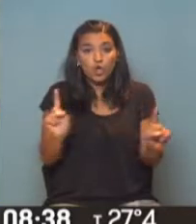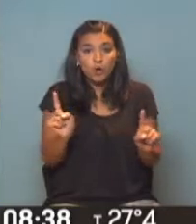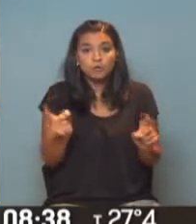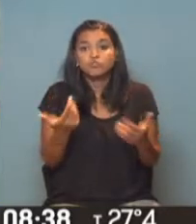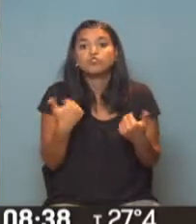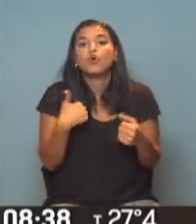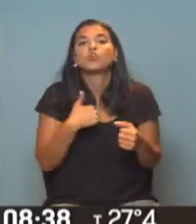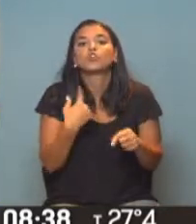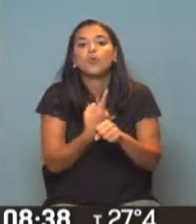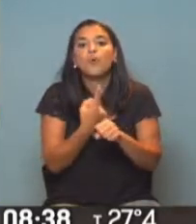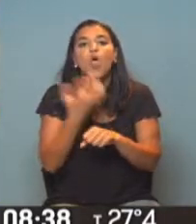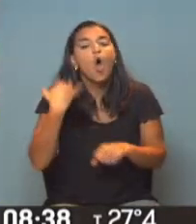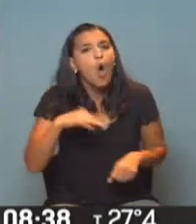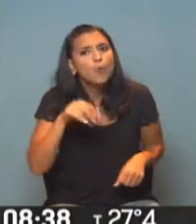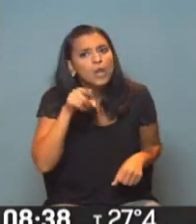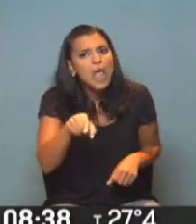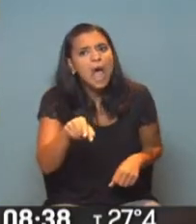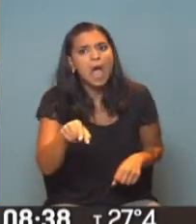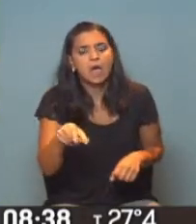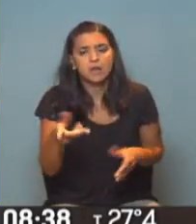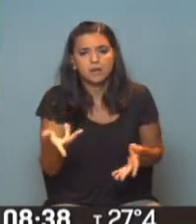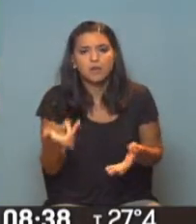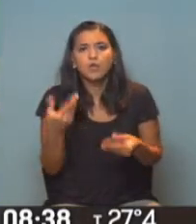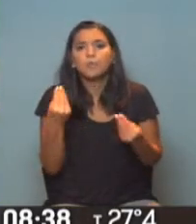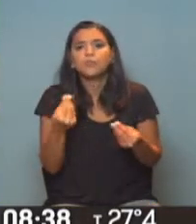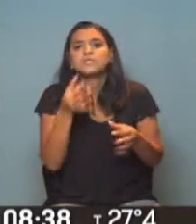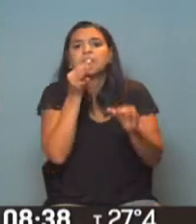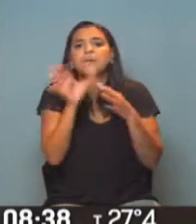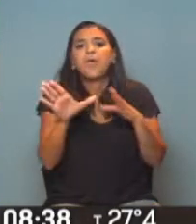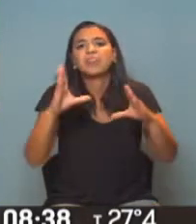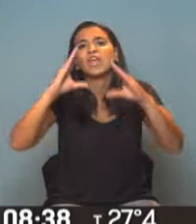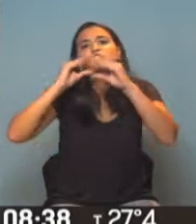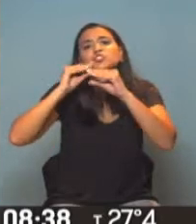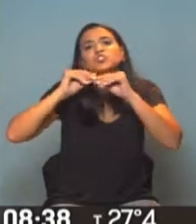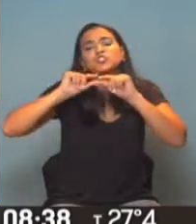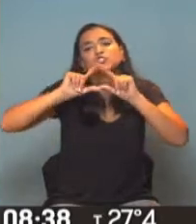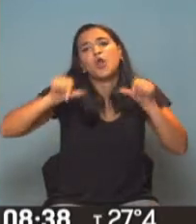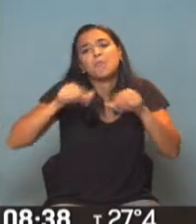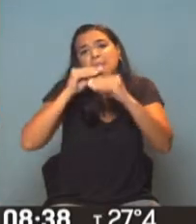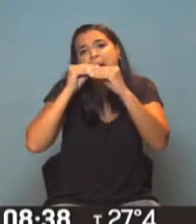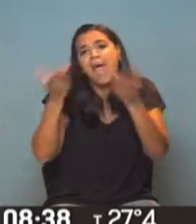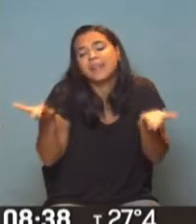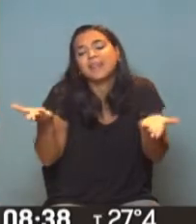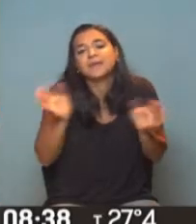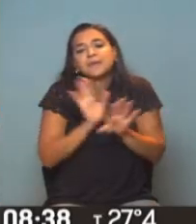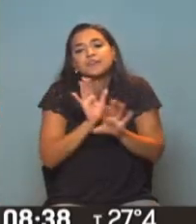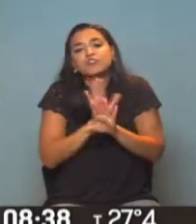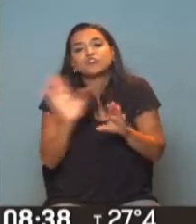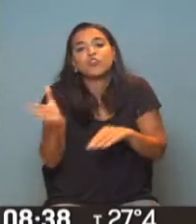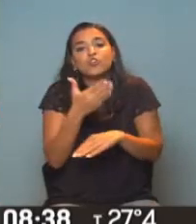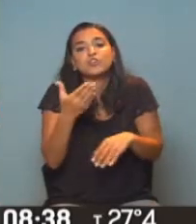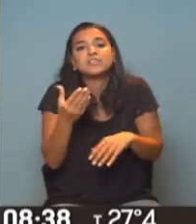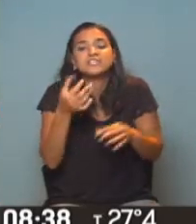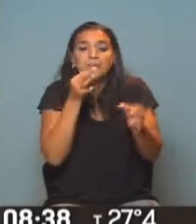puedo obligar a todo el que se vende un choripán porque en fin no todo lo que se vende es